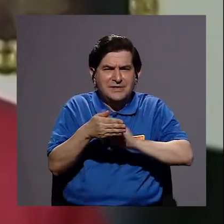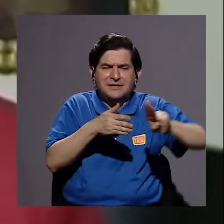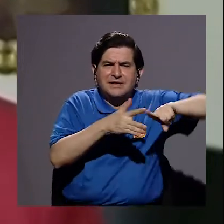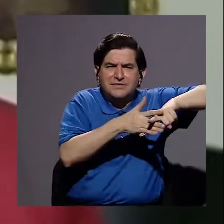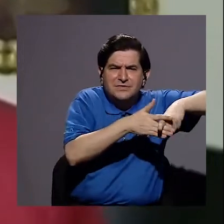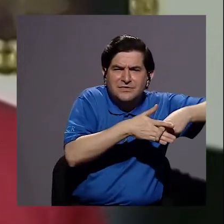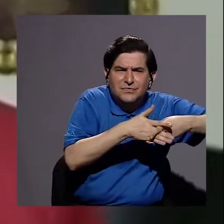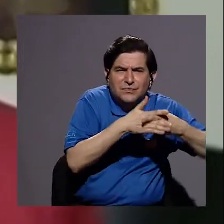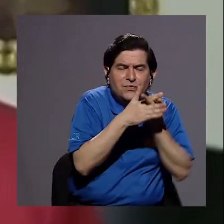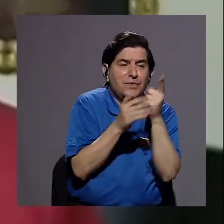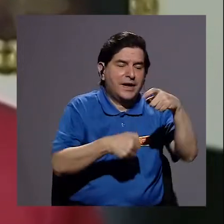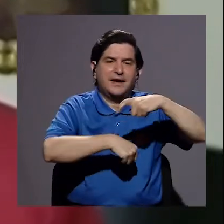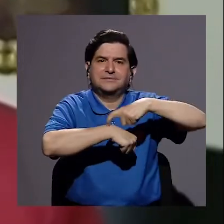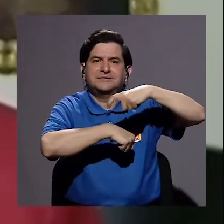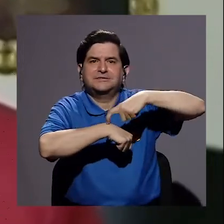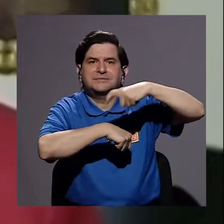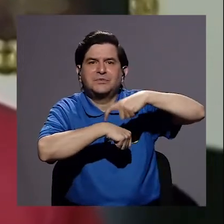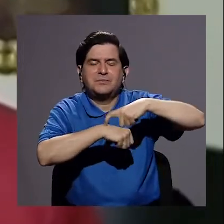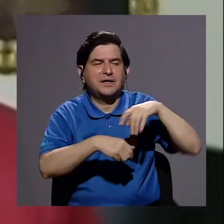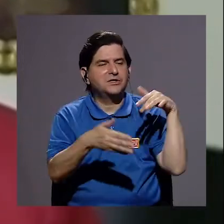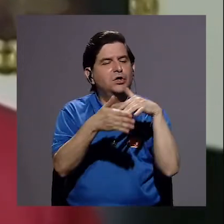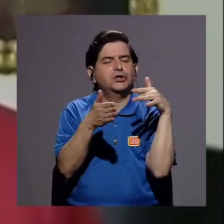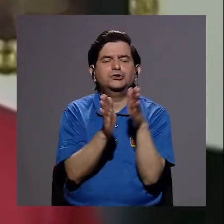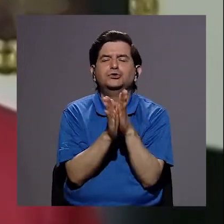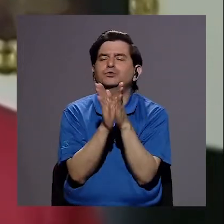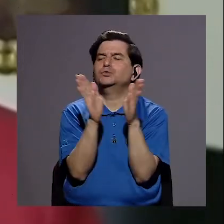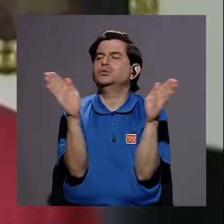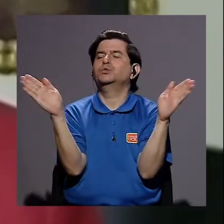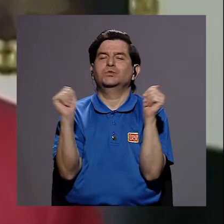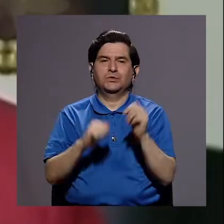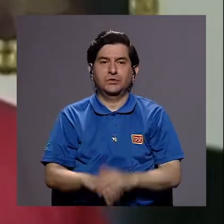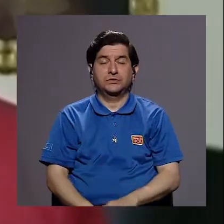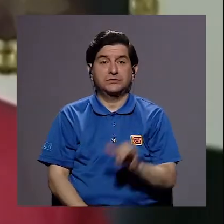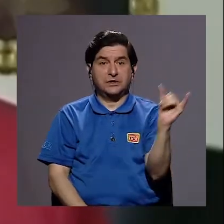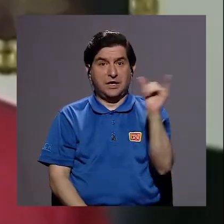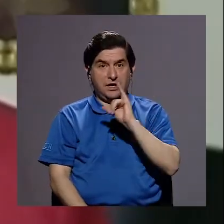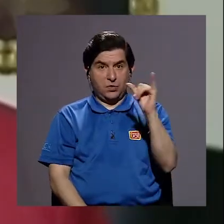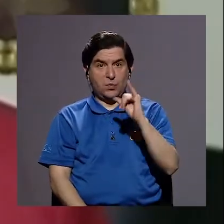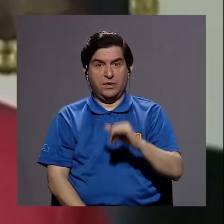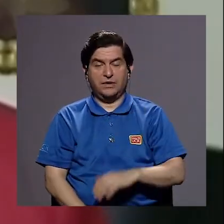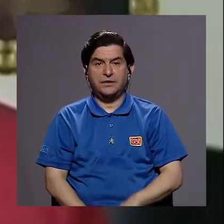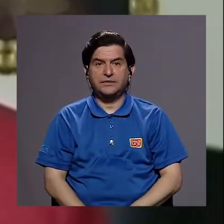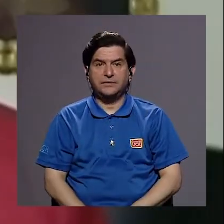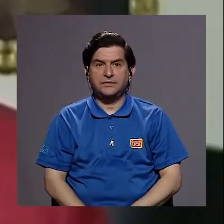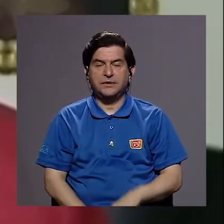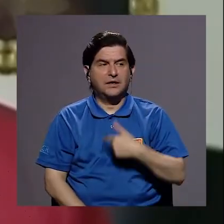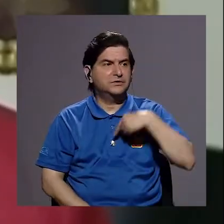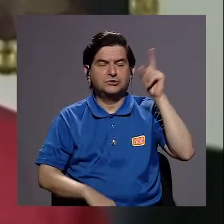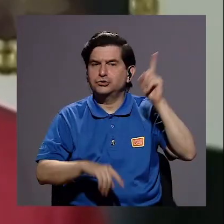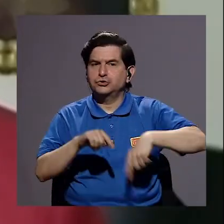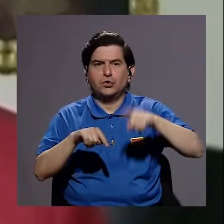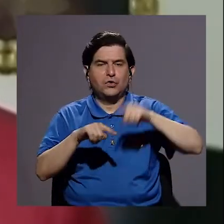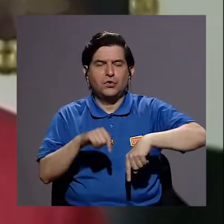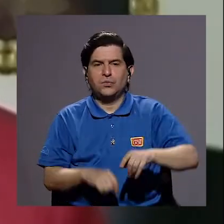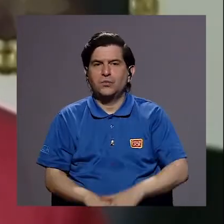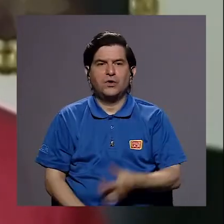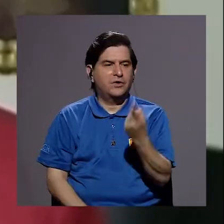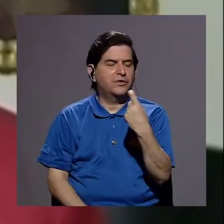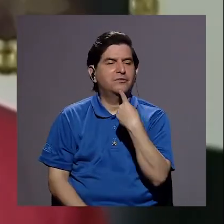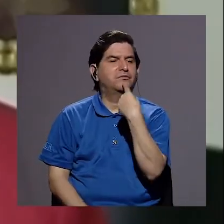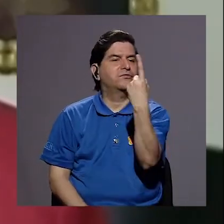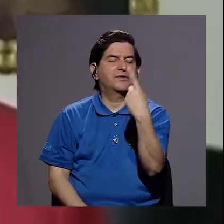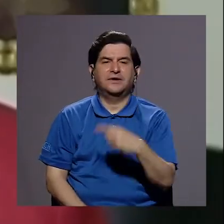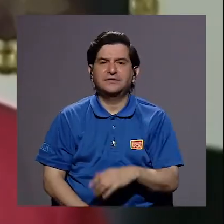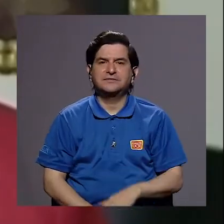floreciente en ese momento en estudios generales. Y también no puedo dejar de